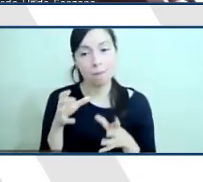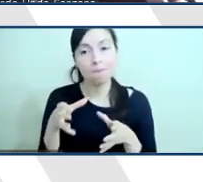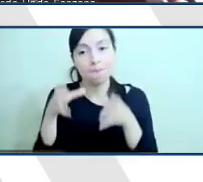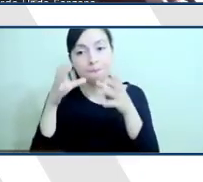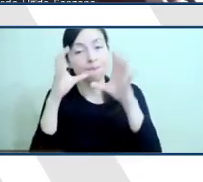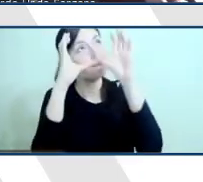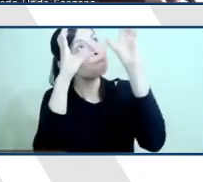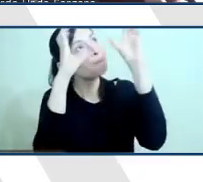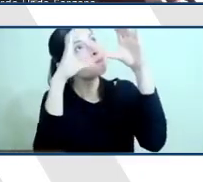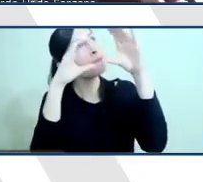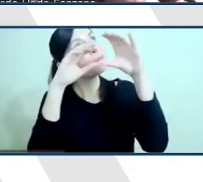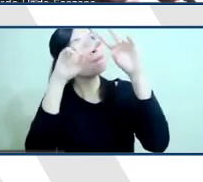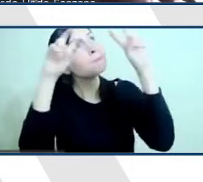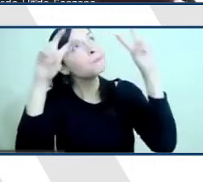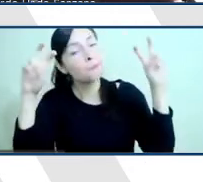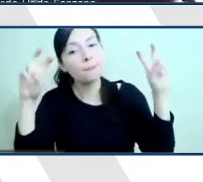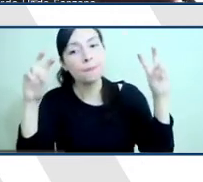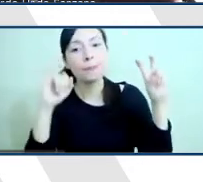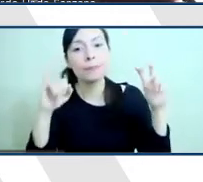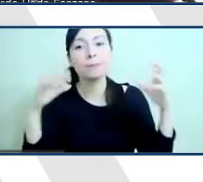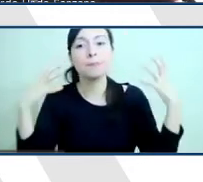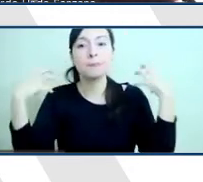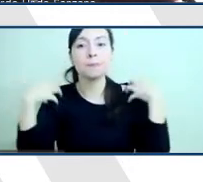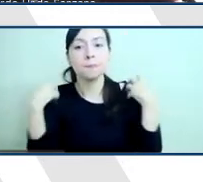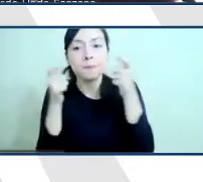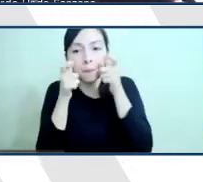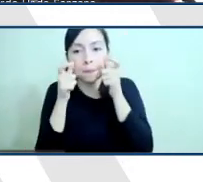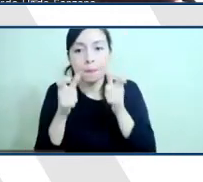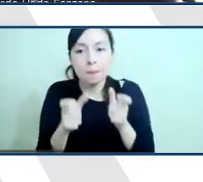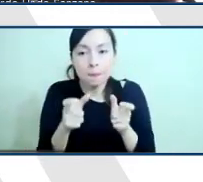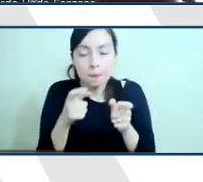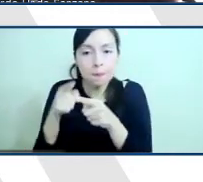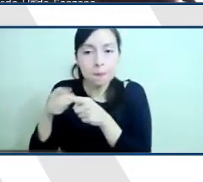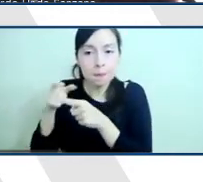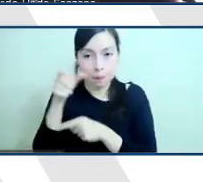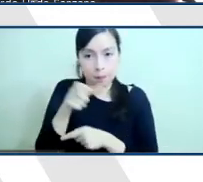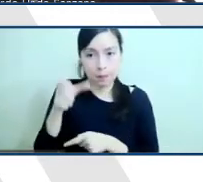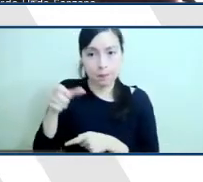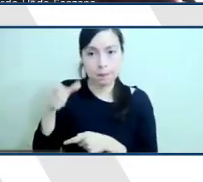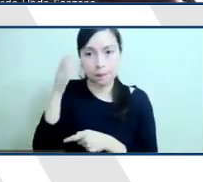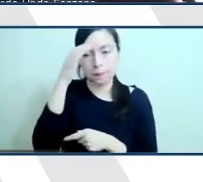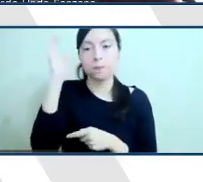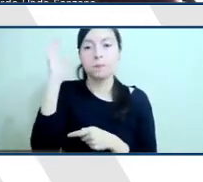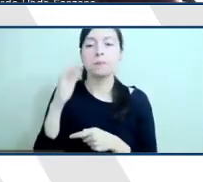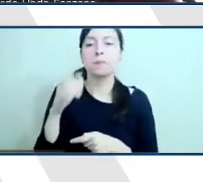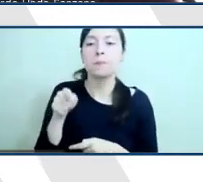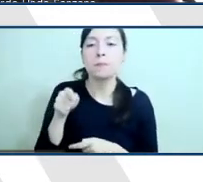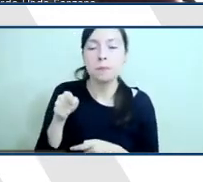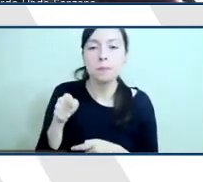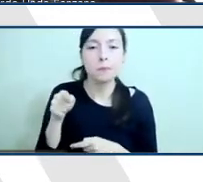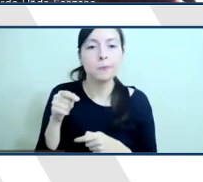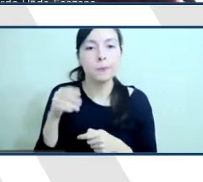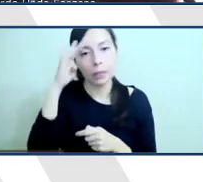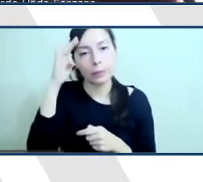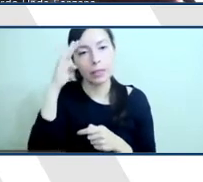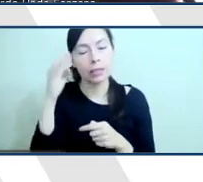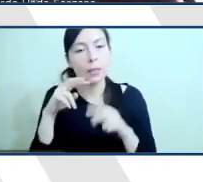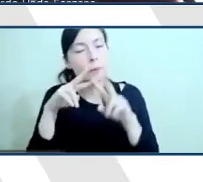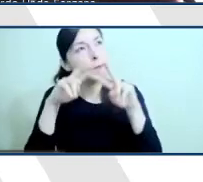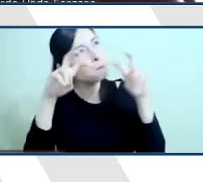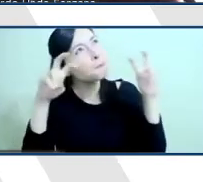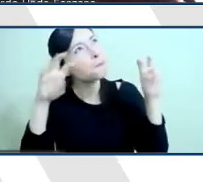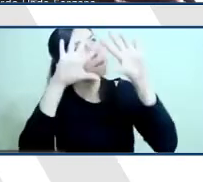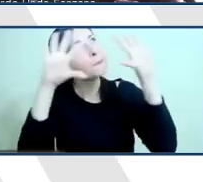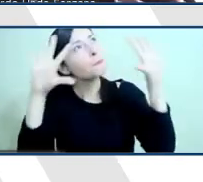a cargo de astrónomos que se iban rotando cada 3 años en la dirección ejecutiva, digamos,